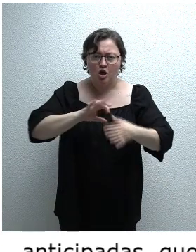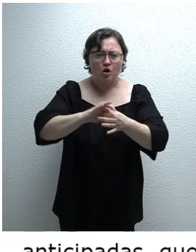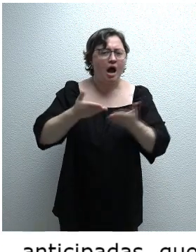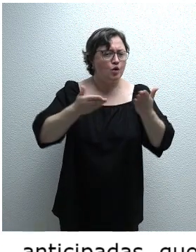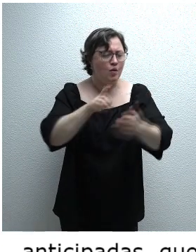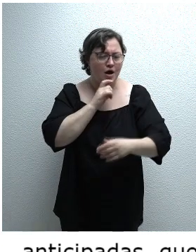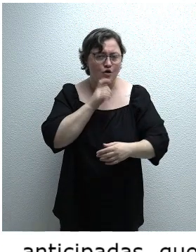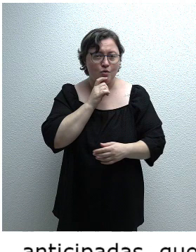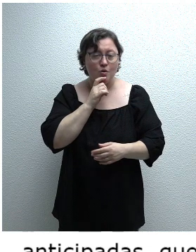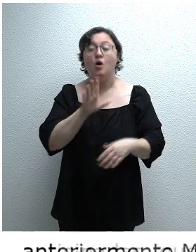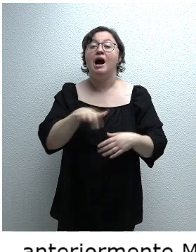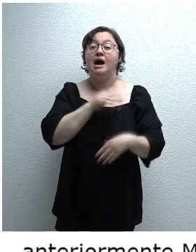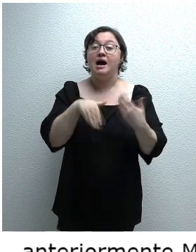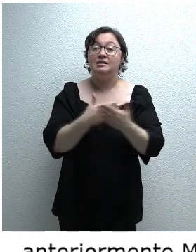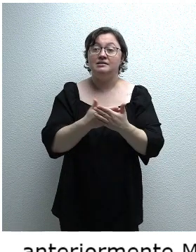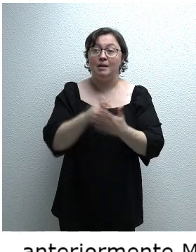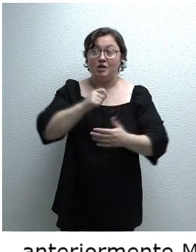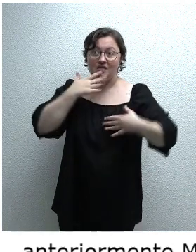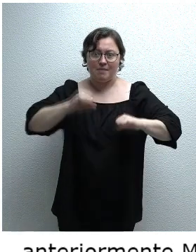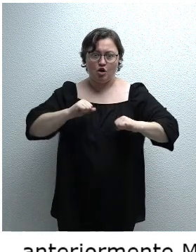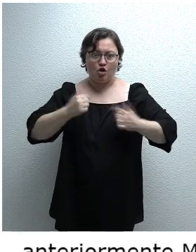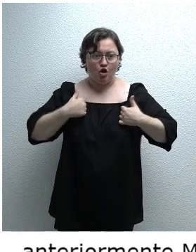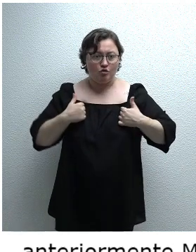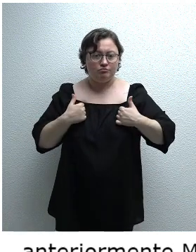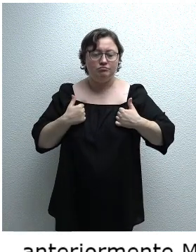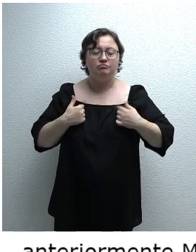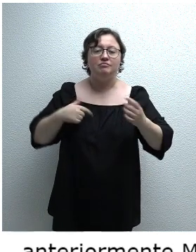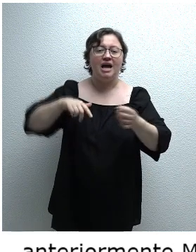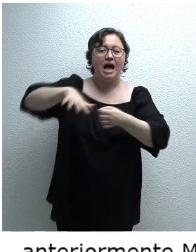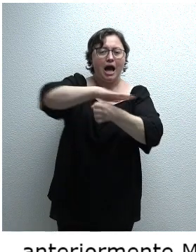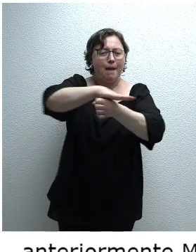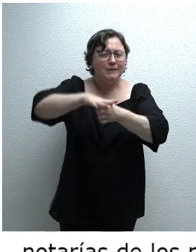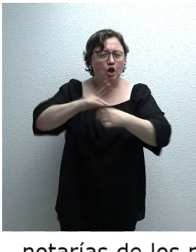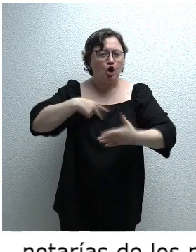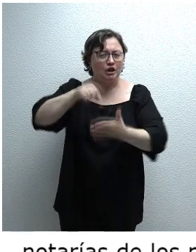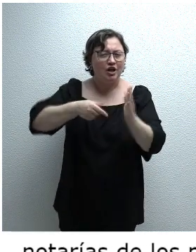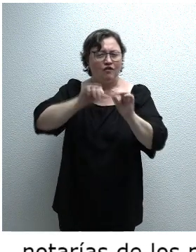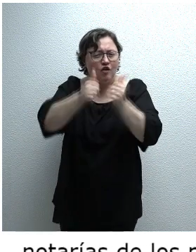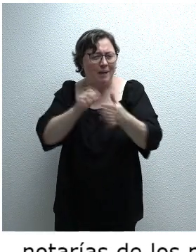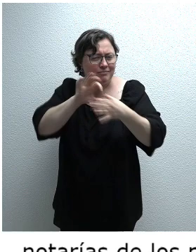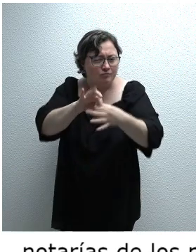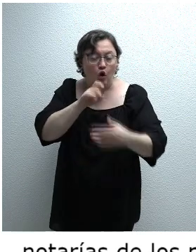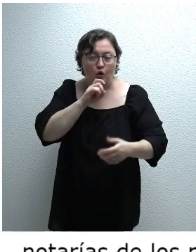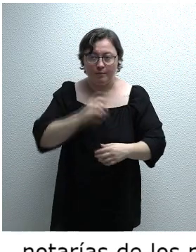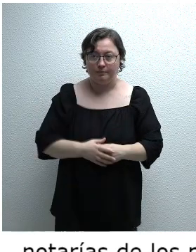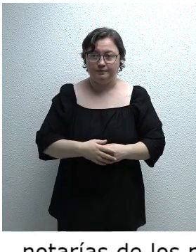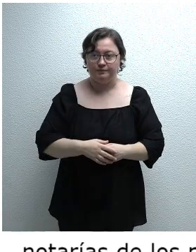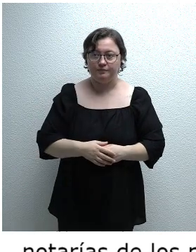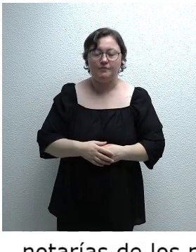ayudar y cómo los mayores nos tenemos que manejar en el ámbito notarial. Bueno, pues trato